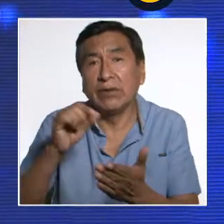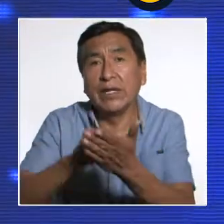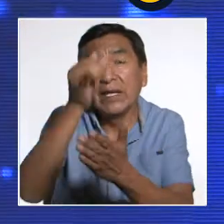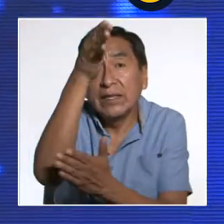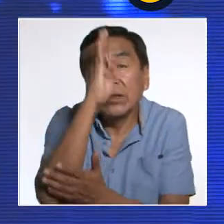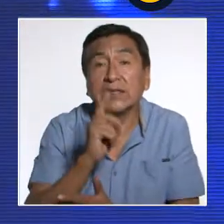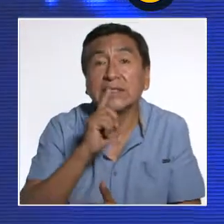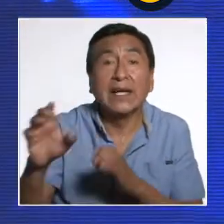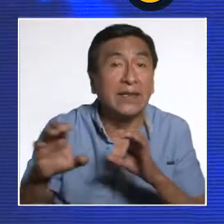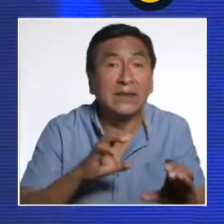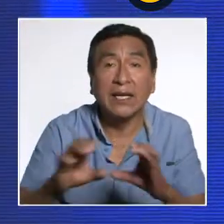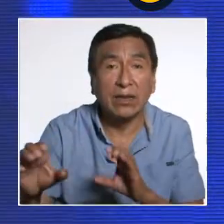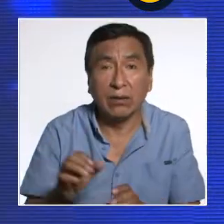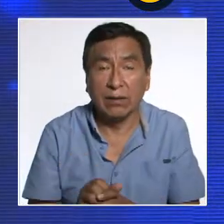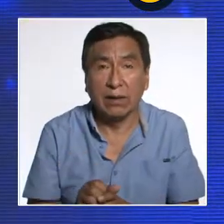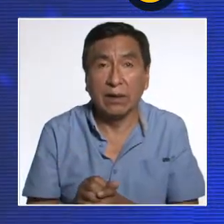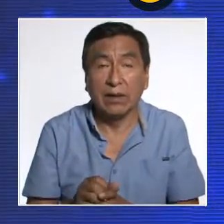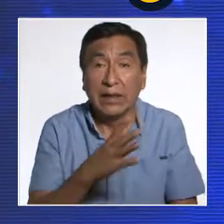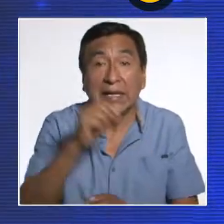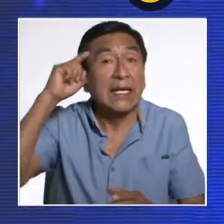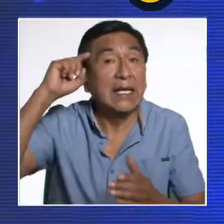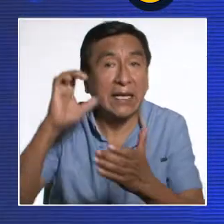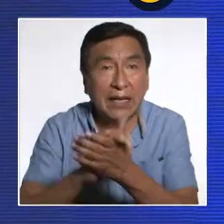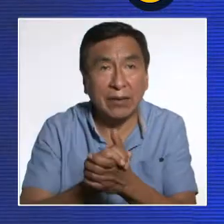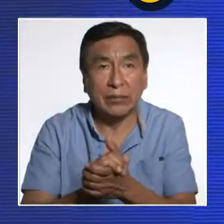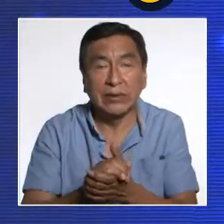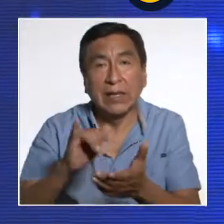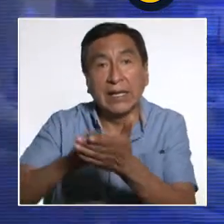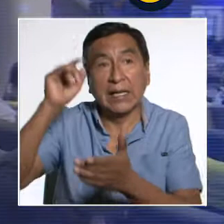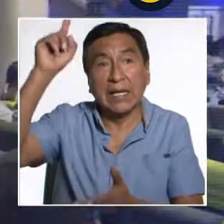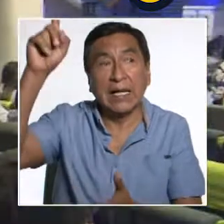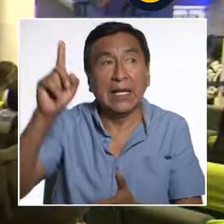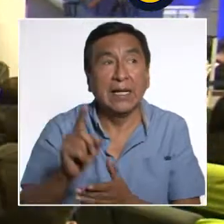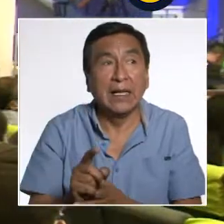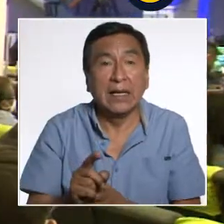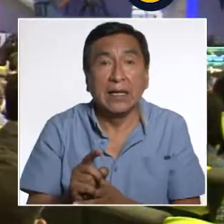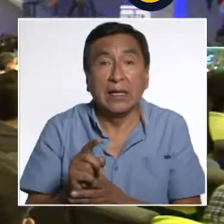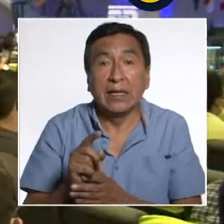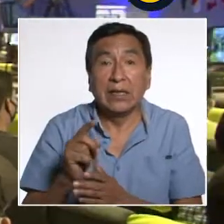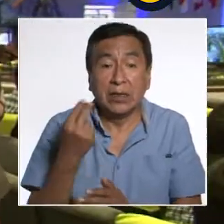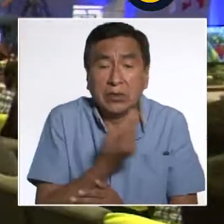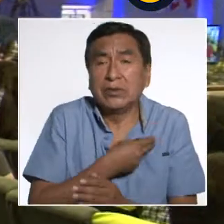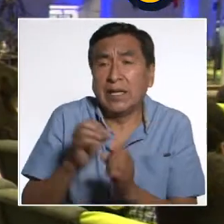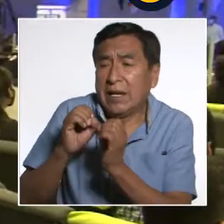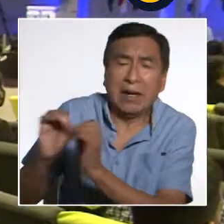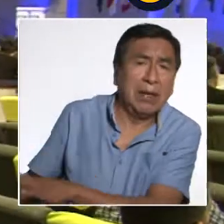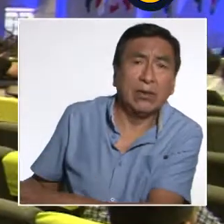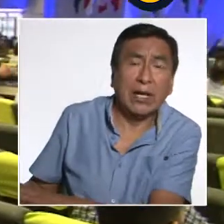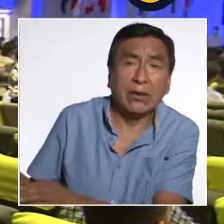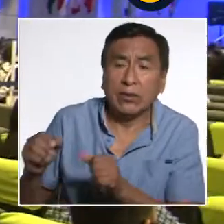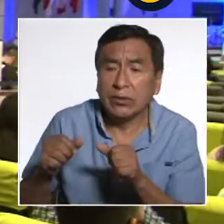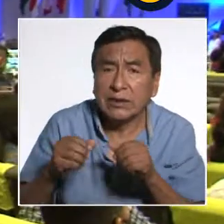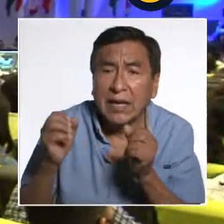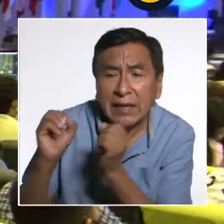Dios está haciendo, y creemos que Él nos ha abandonado, creemos que Dios